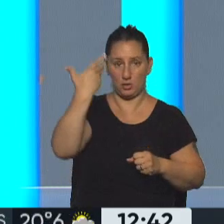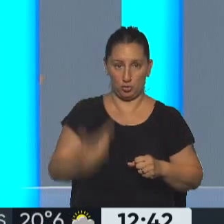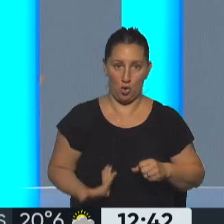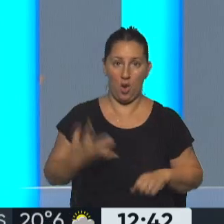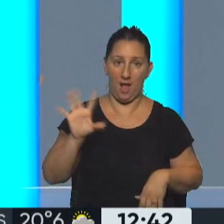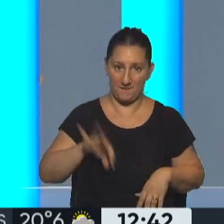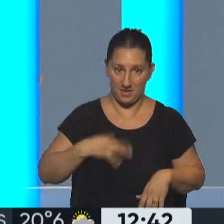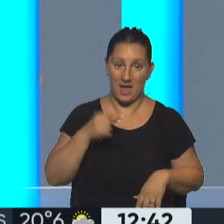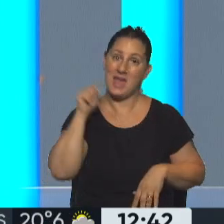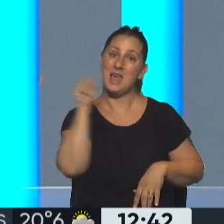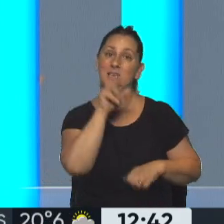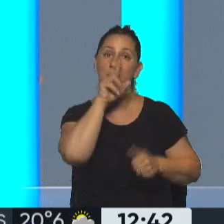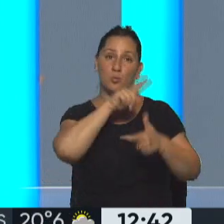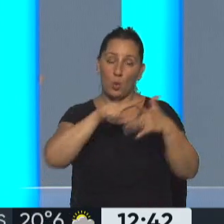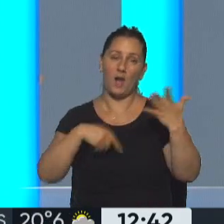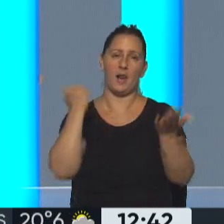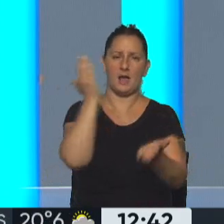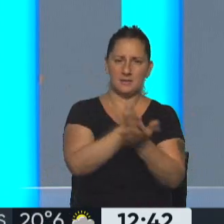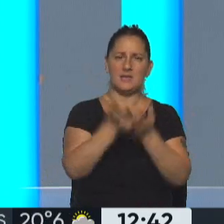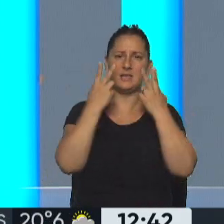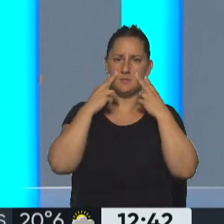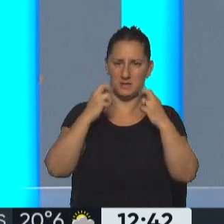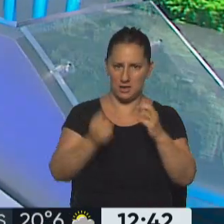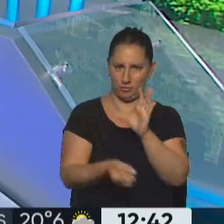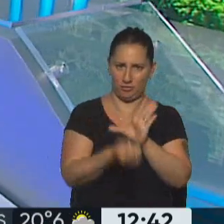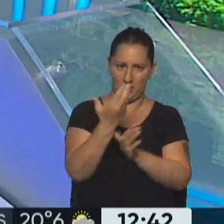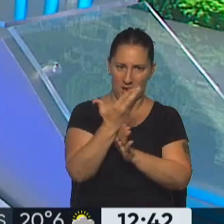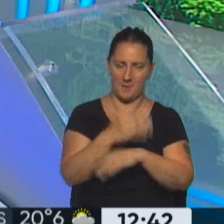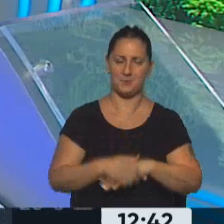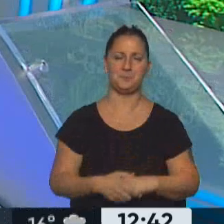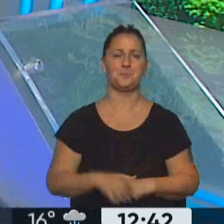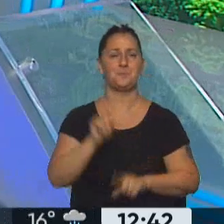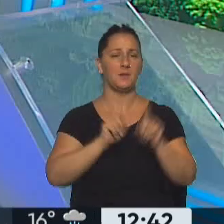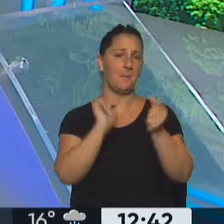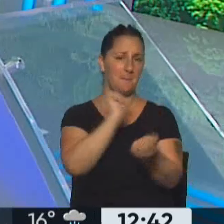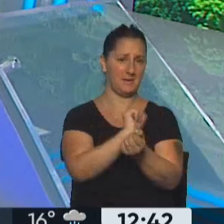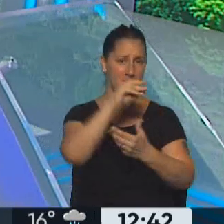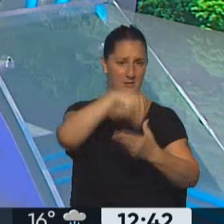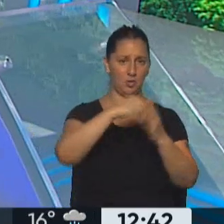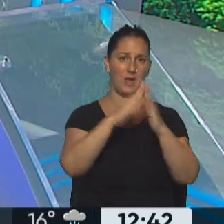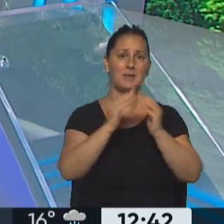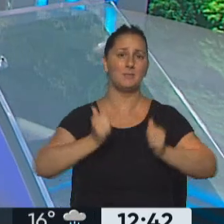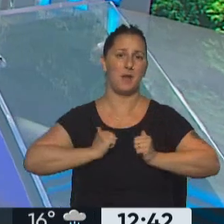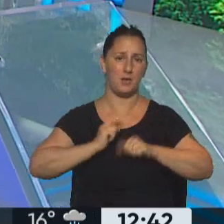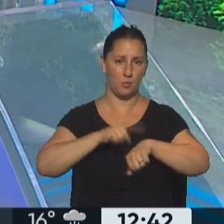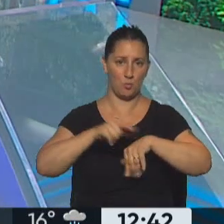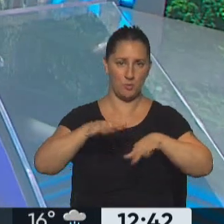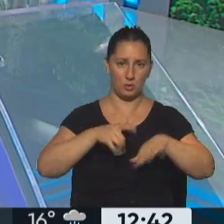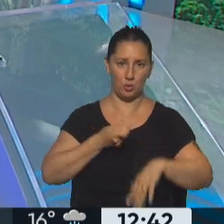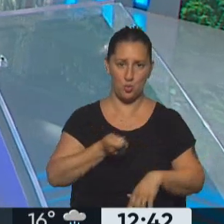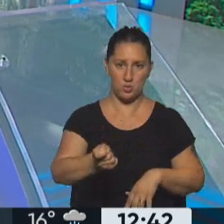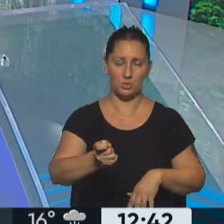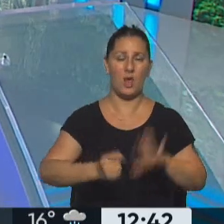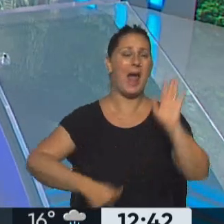a esas mujeres las penalizan les inician causa algunos están compisión domiciliaria esperando el juicio la gran